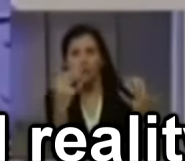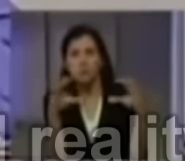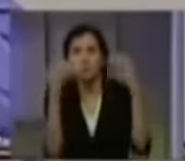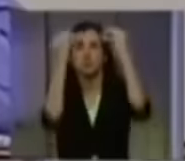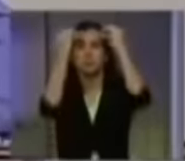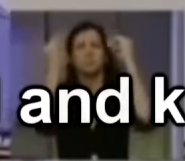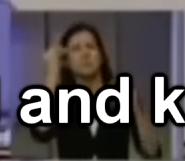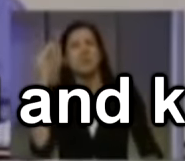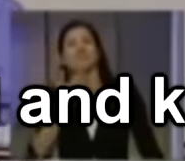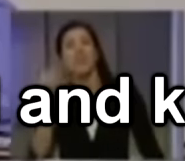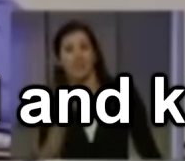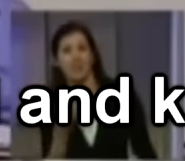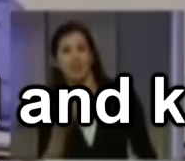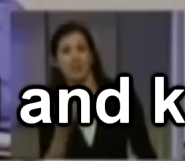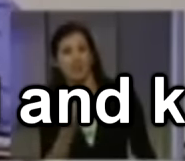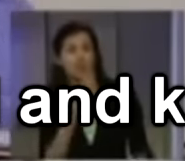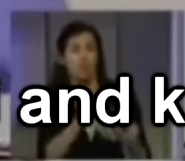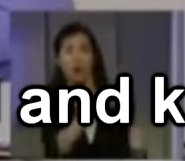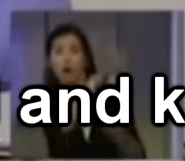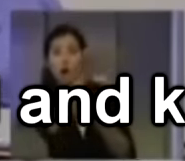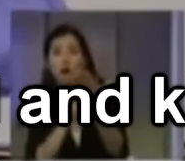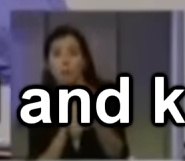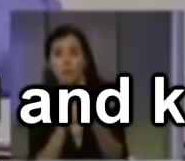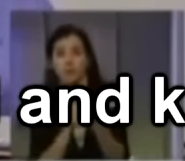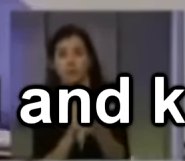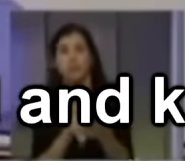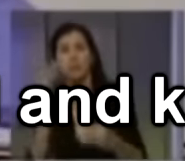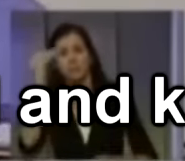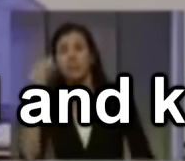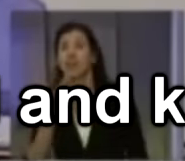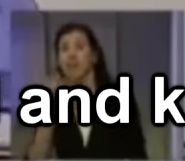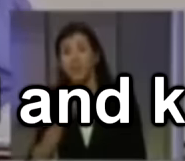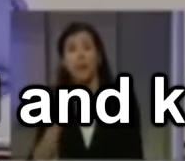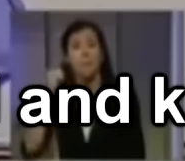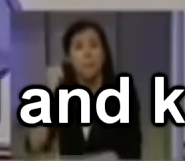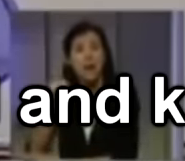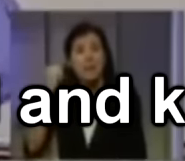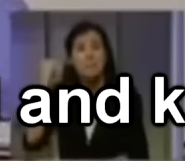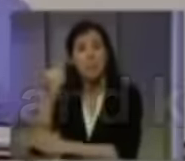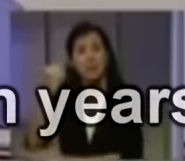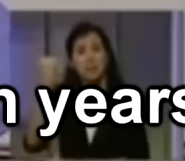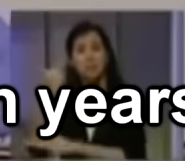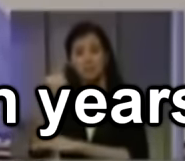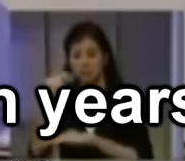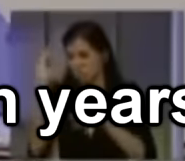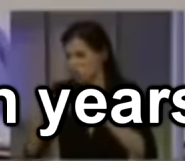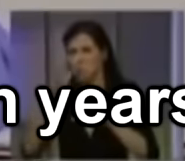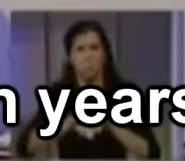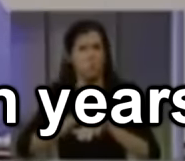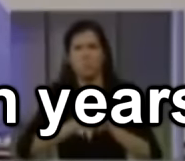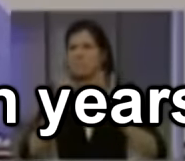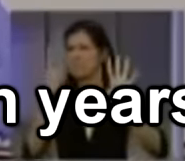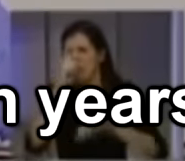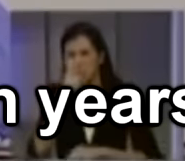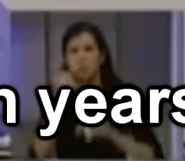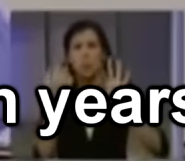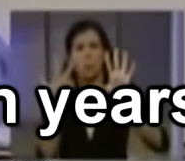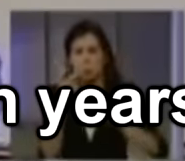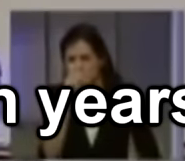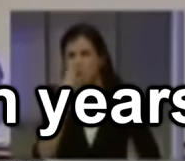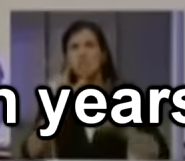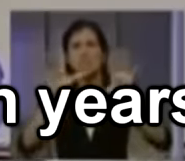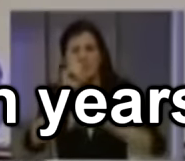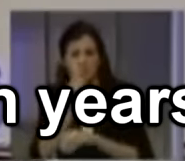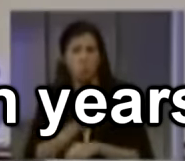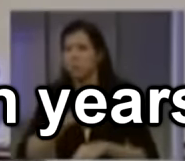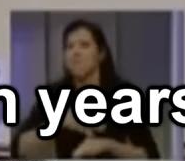virtual, cuando la realidad virtual es matar y matar desde la primera edad, 6 años, 8 años, 10 años. ¿Qué